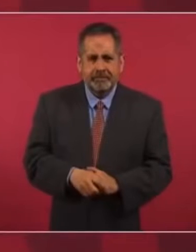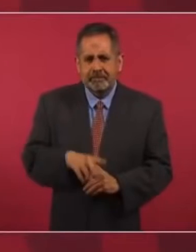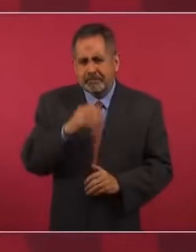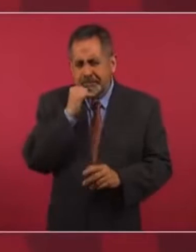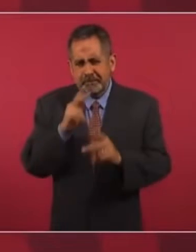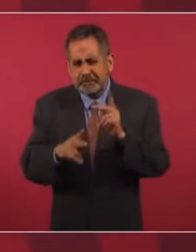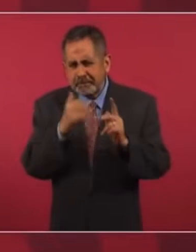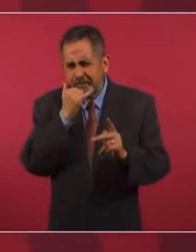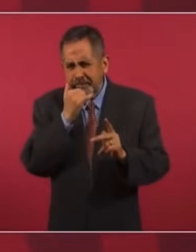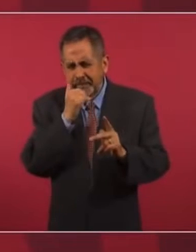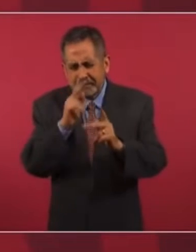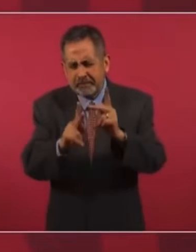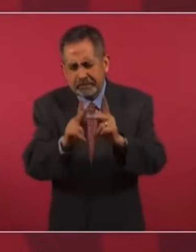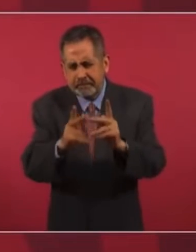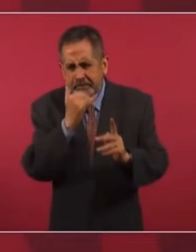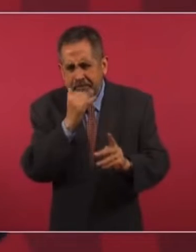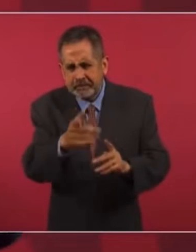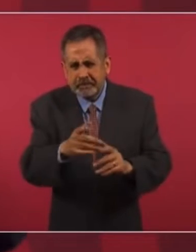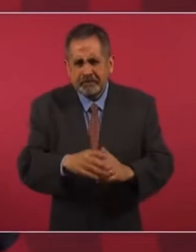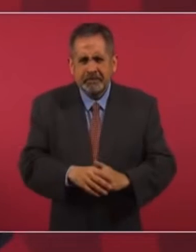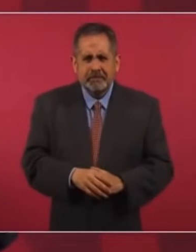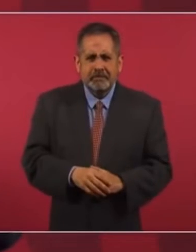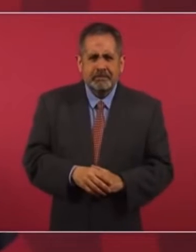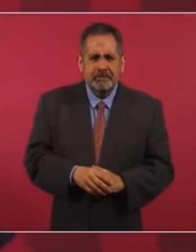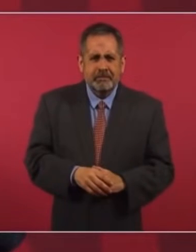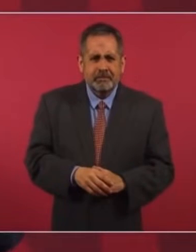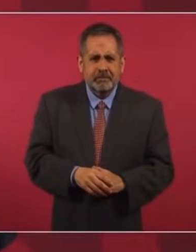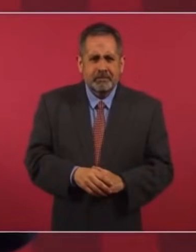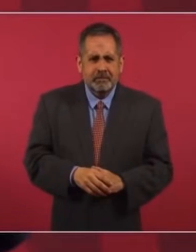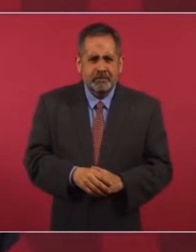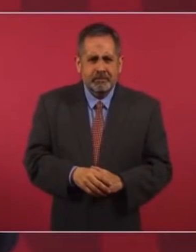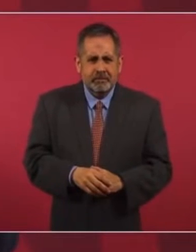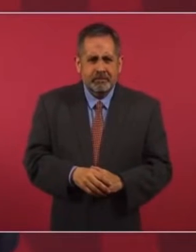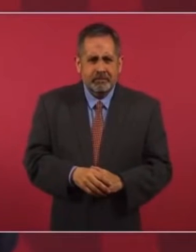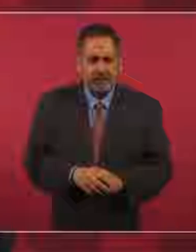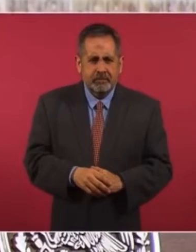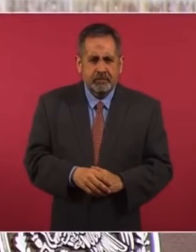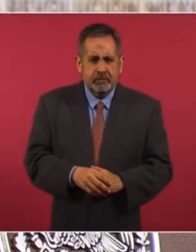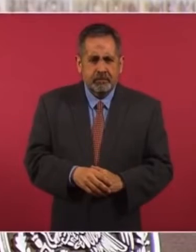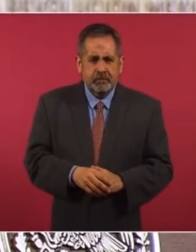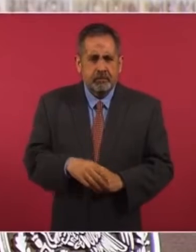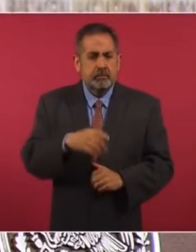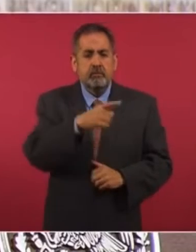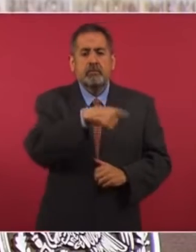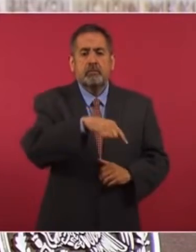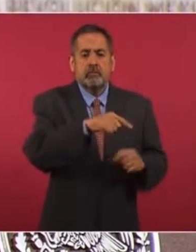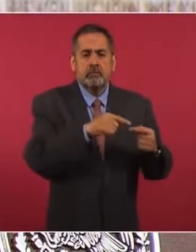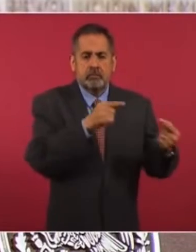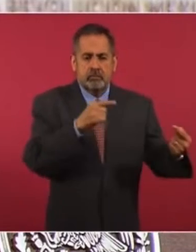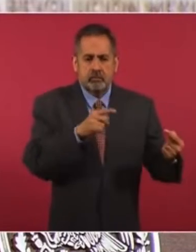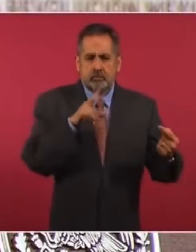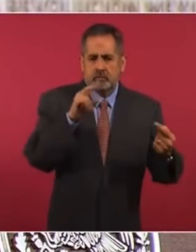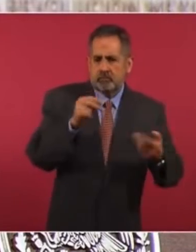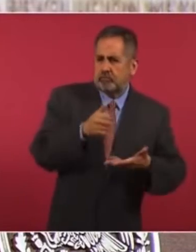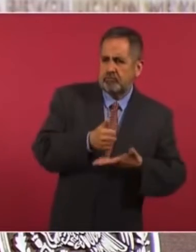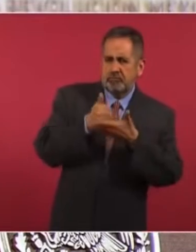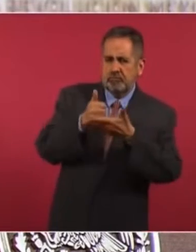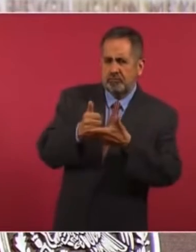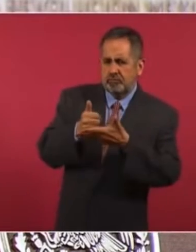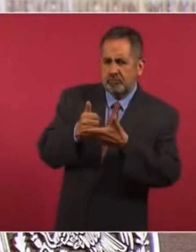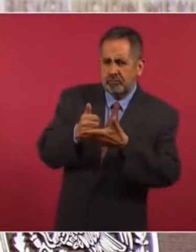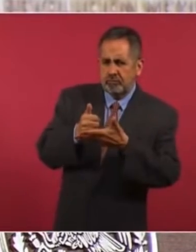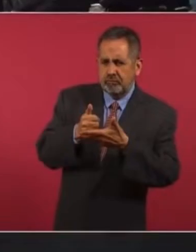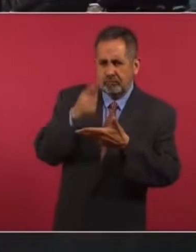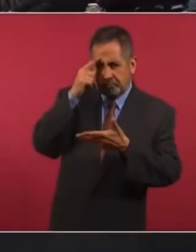Bueno, nada más que te interrumpa, pero tú dices que no ayudarán. Lo que dicen los opositores. Sí, que no ayudarán en. En